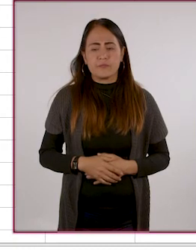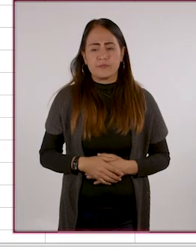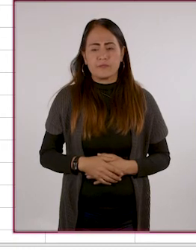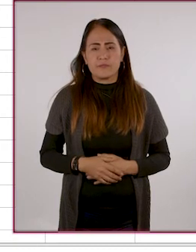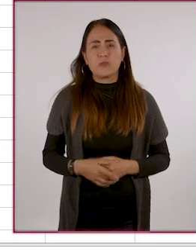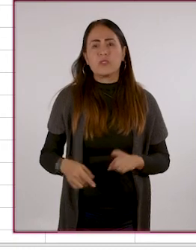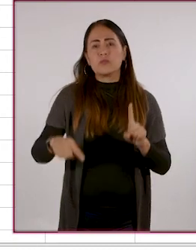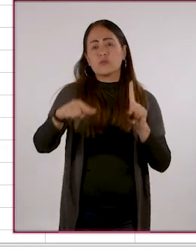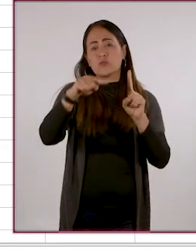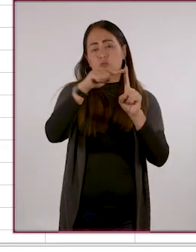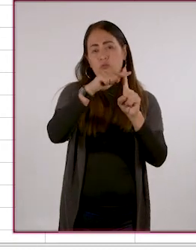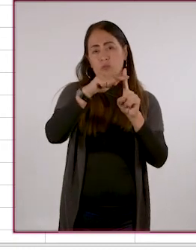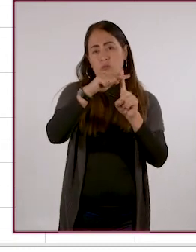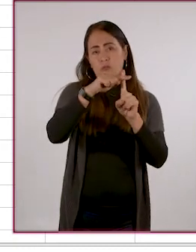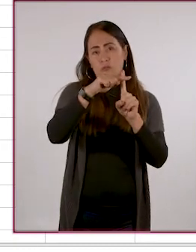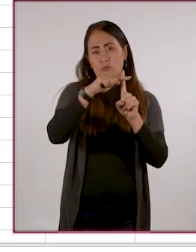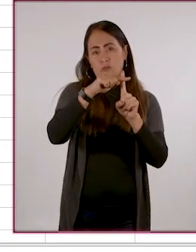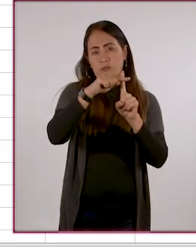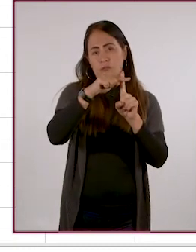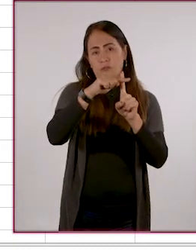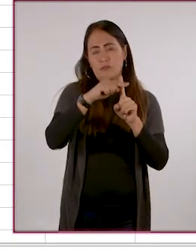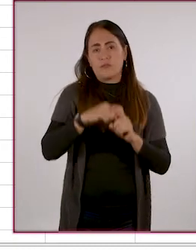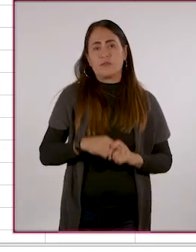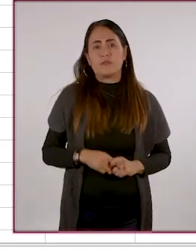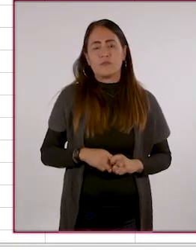quiero que sume